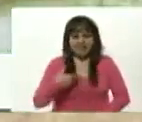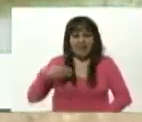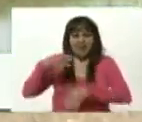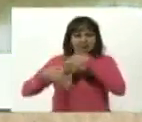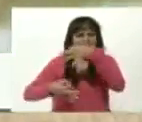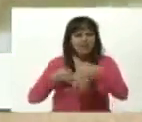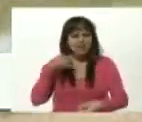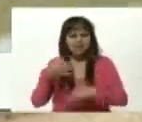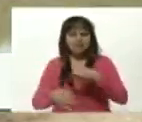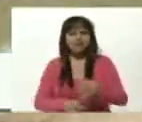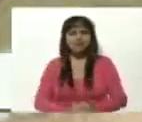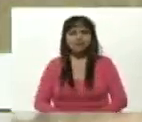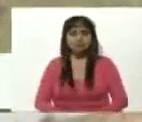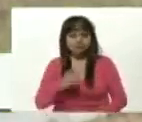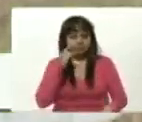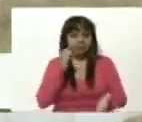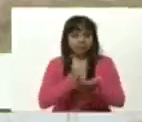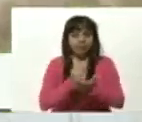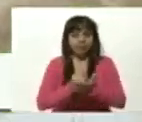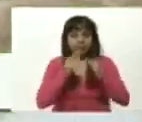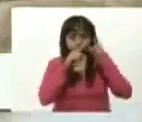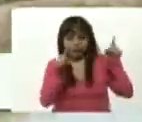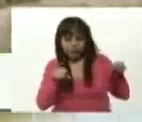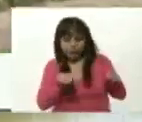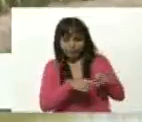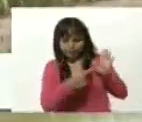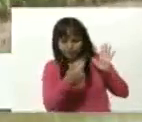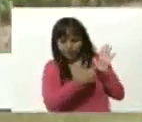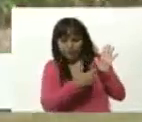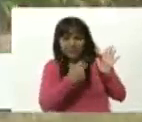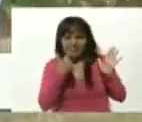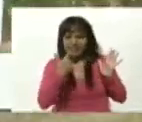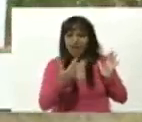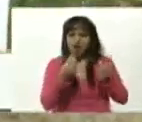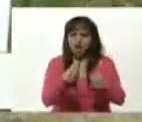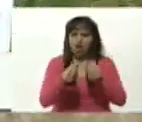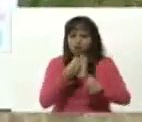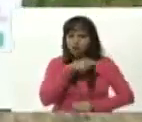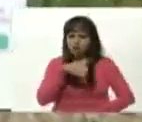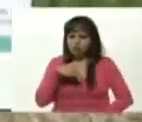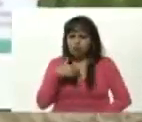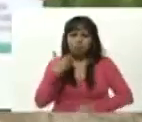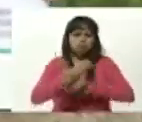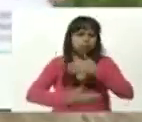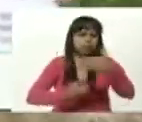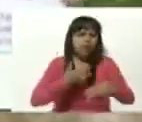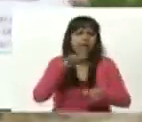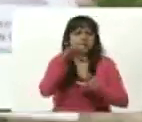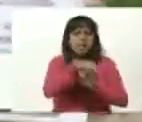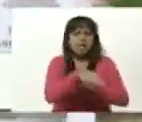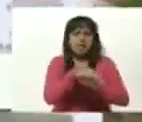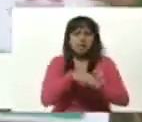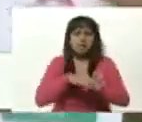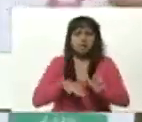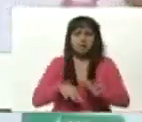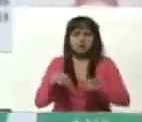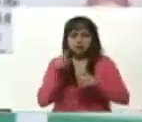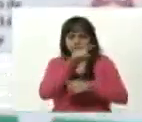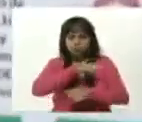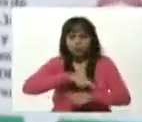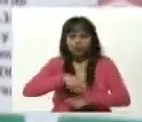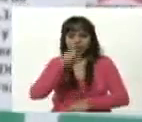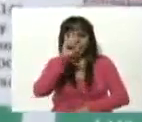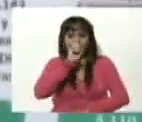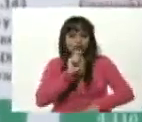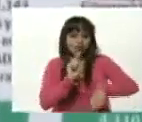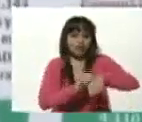lo siguiente. Fíjense, usted lo viene diciendo, cómo nosotros hemos venido sembrando en este ciclo